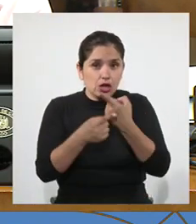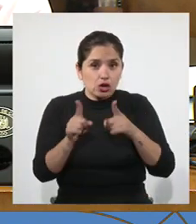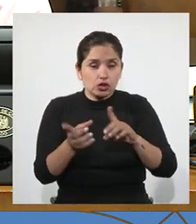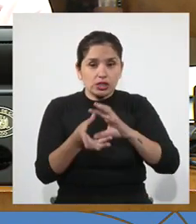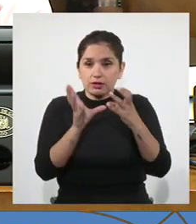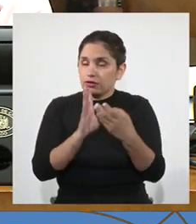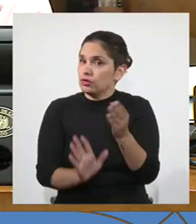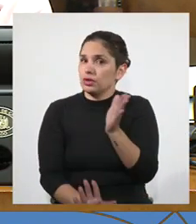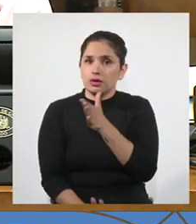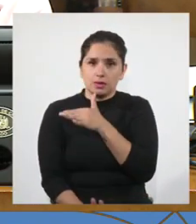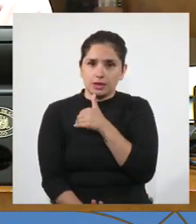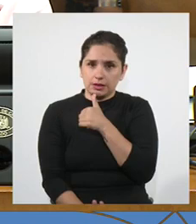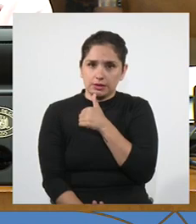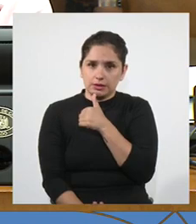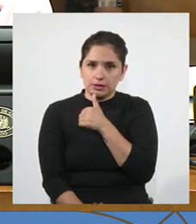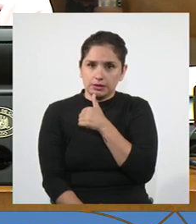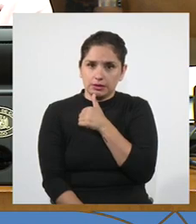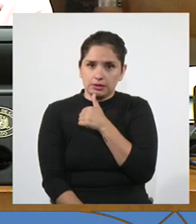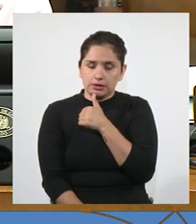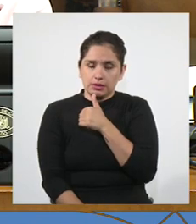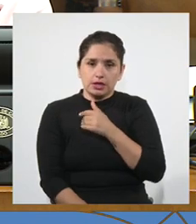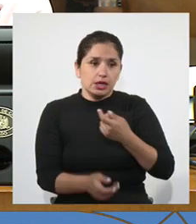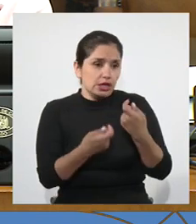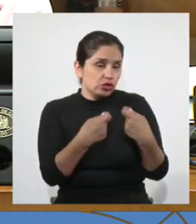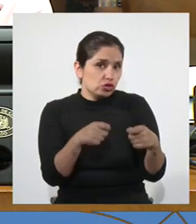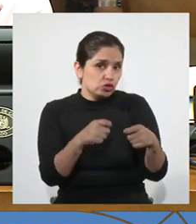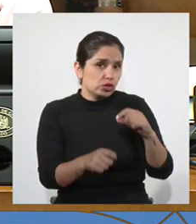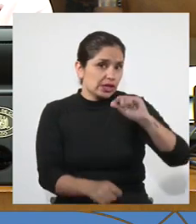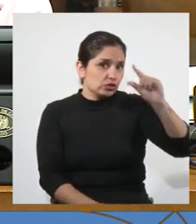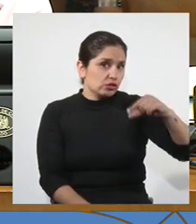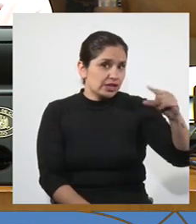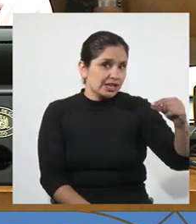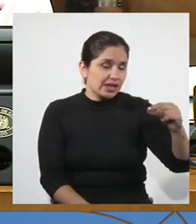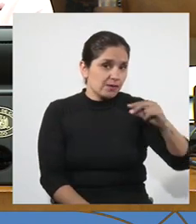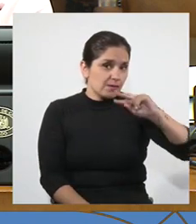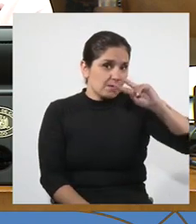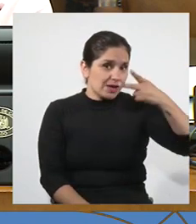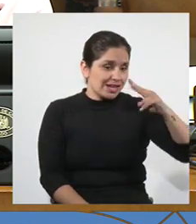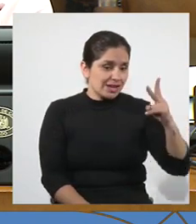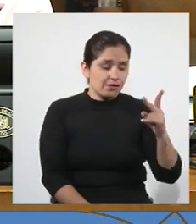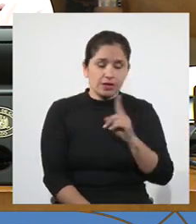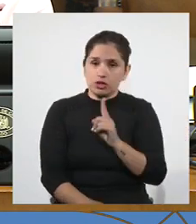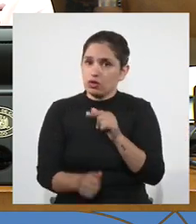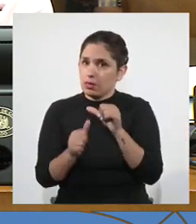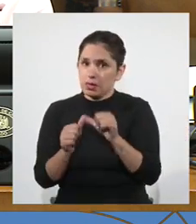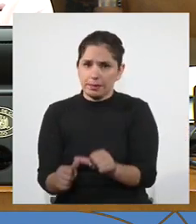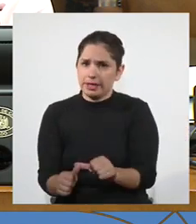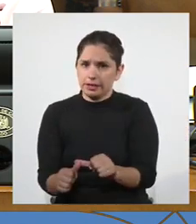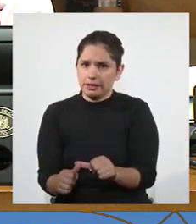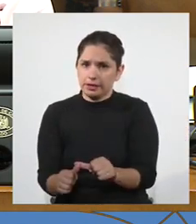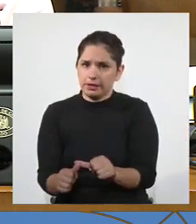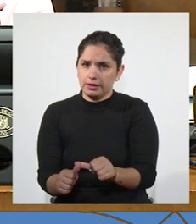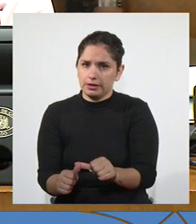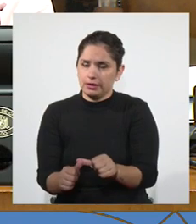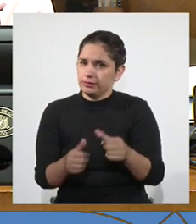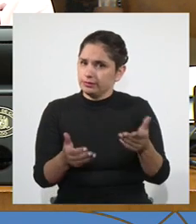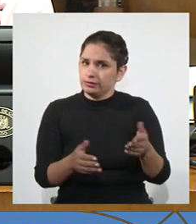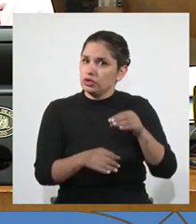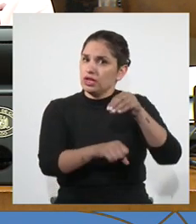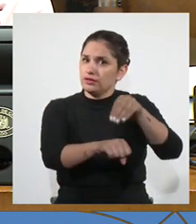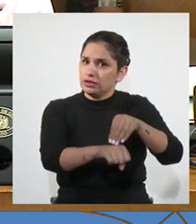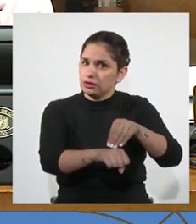por lo menos, que es un gasto variable. No es un gasto permanente. Y por lo tanto yo tengo el deber de advertirlo. Reitero,